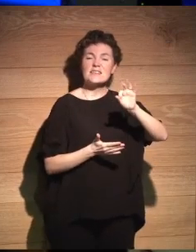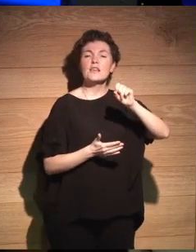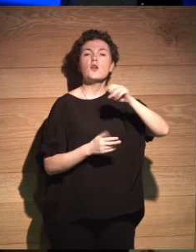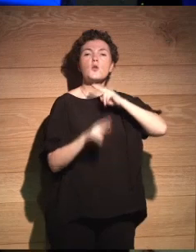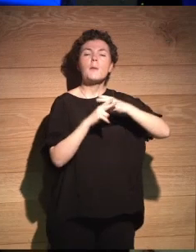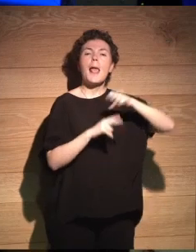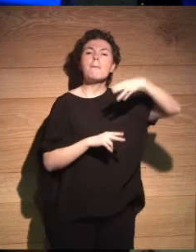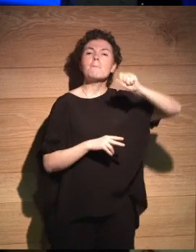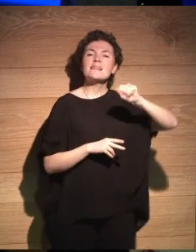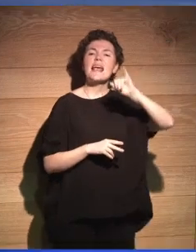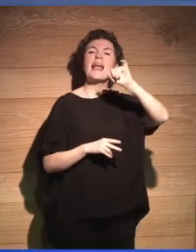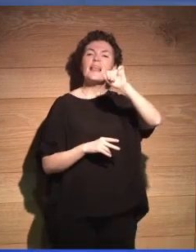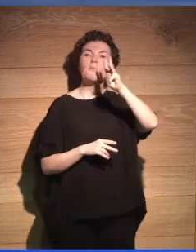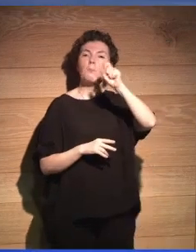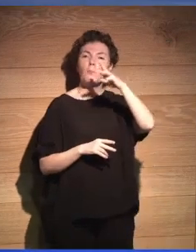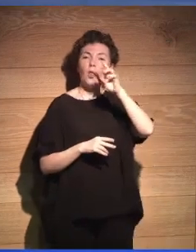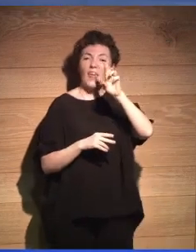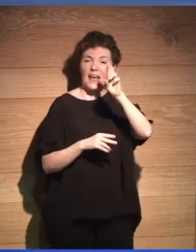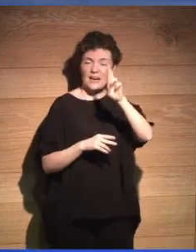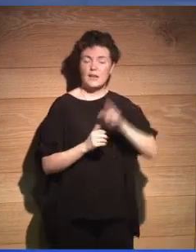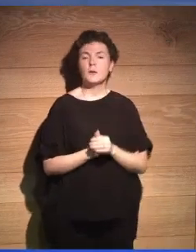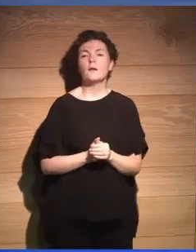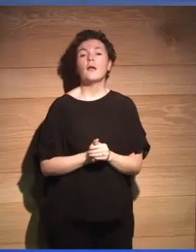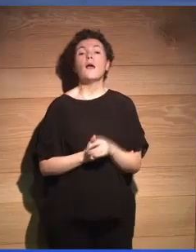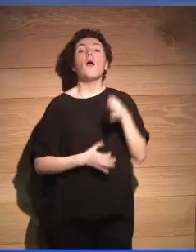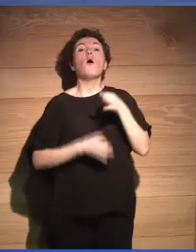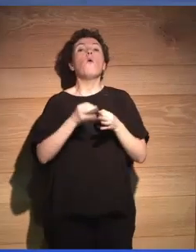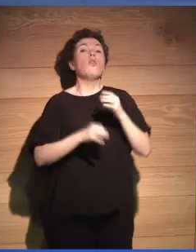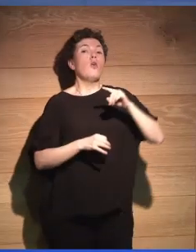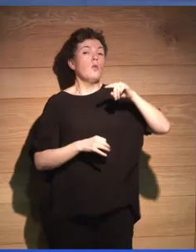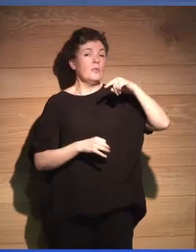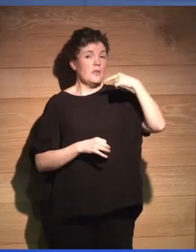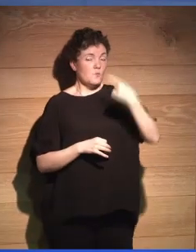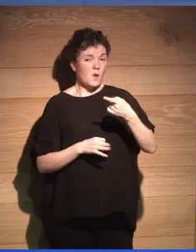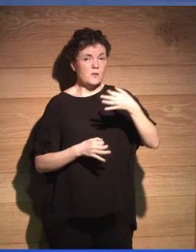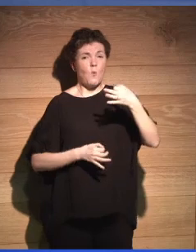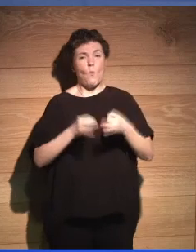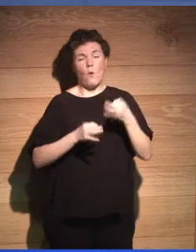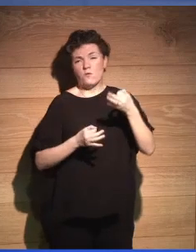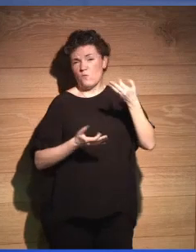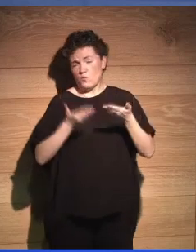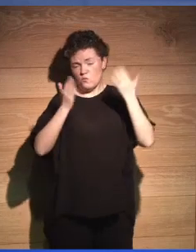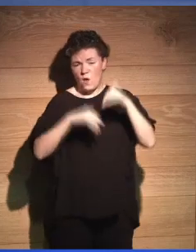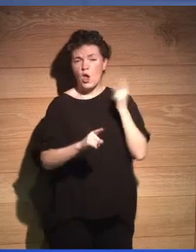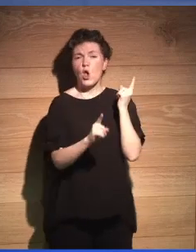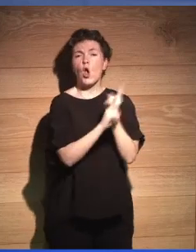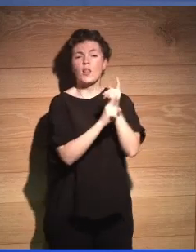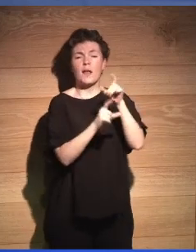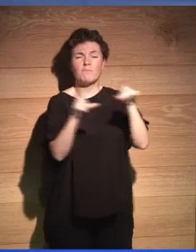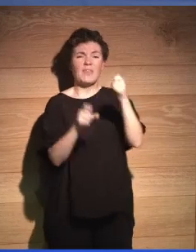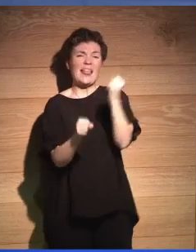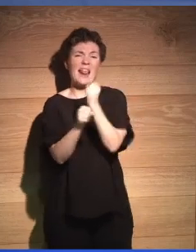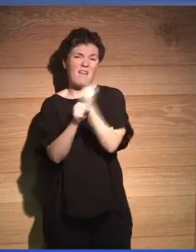Poder. Allí hubo, después de un juicio obviamente injusto contra unos trabajadores, hubo